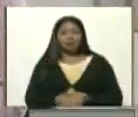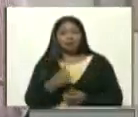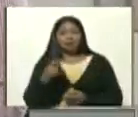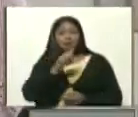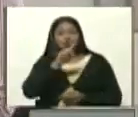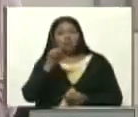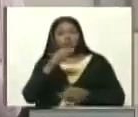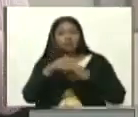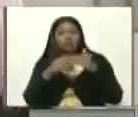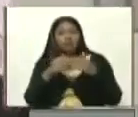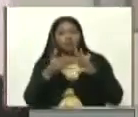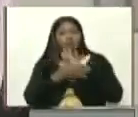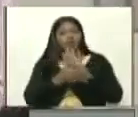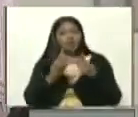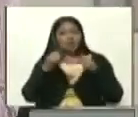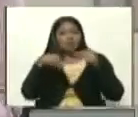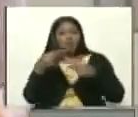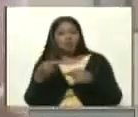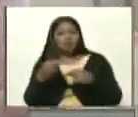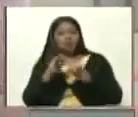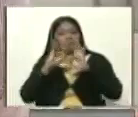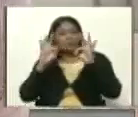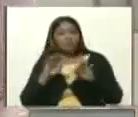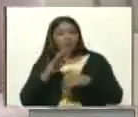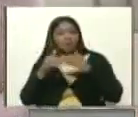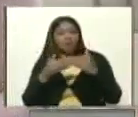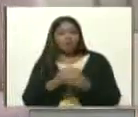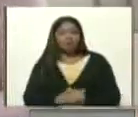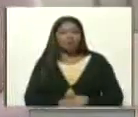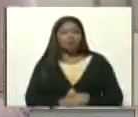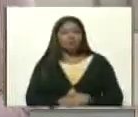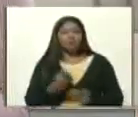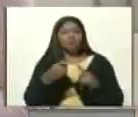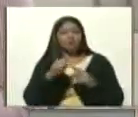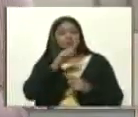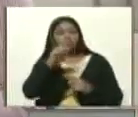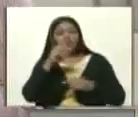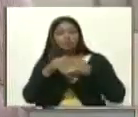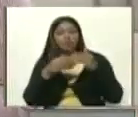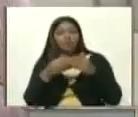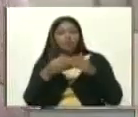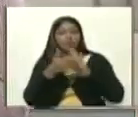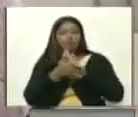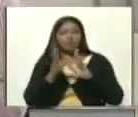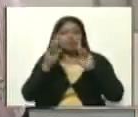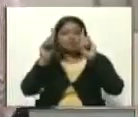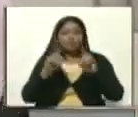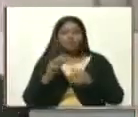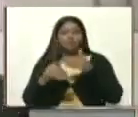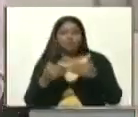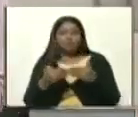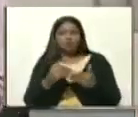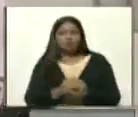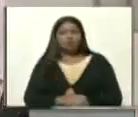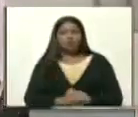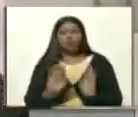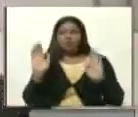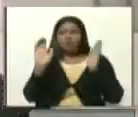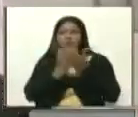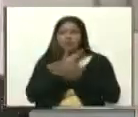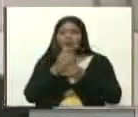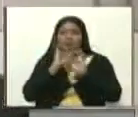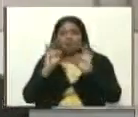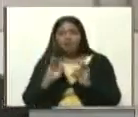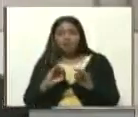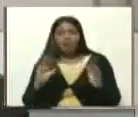11. Y posterior a esto, el Circuito 11 de Apelaciones emitió una decisión en donde anulaba